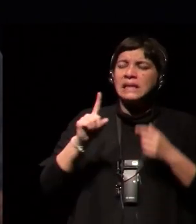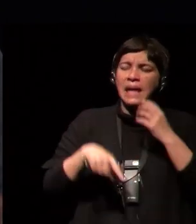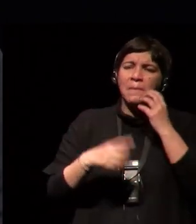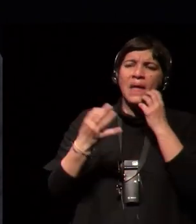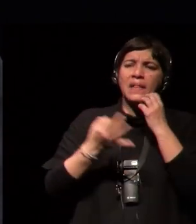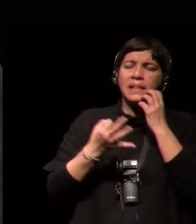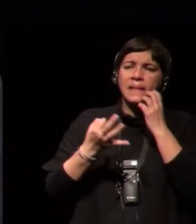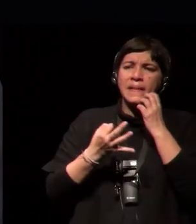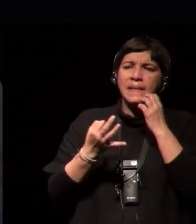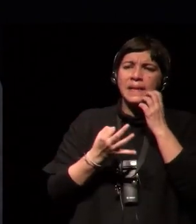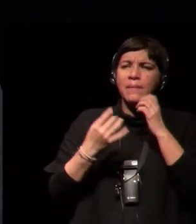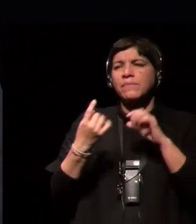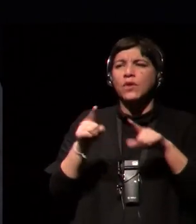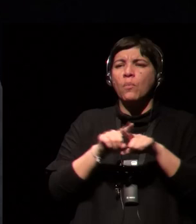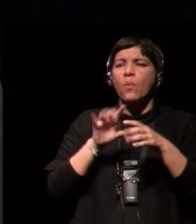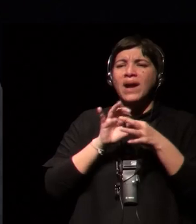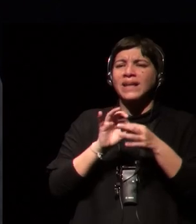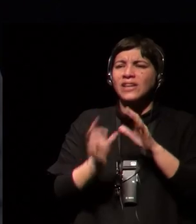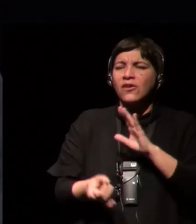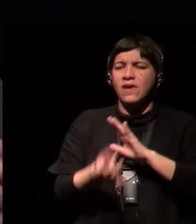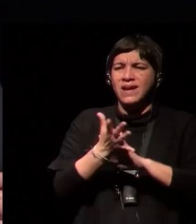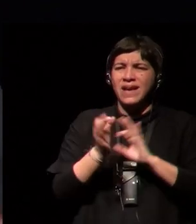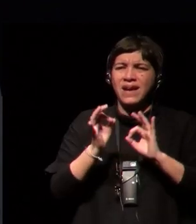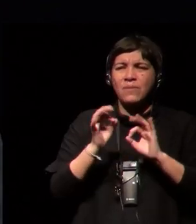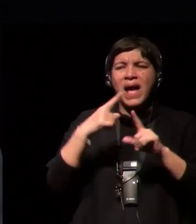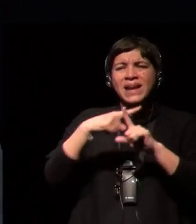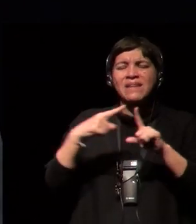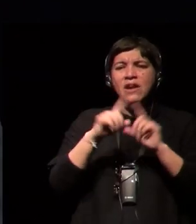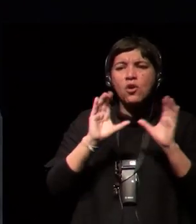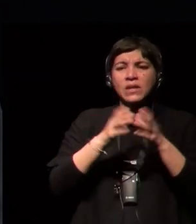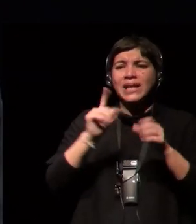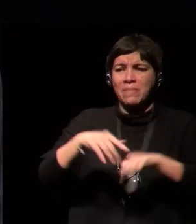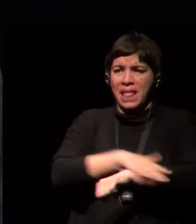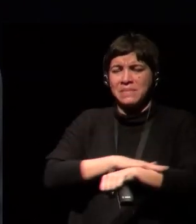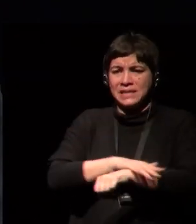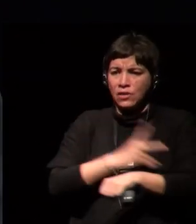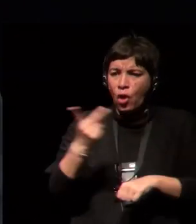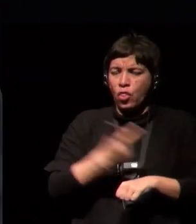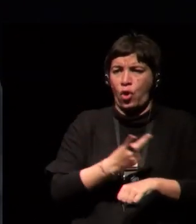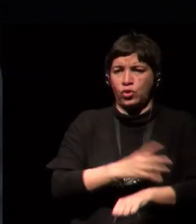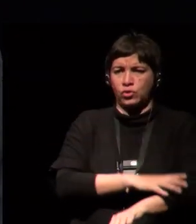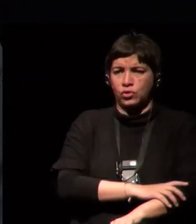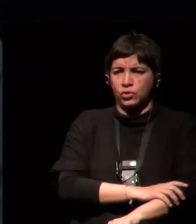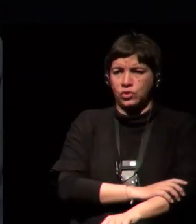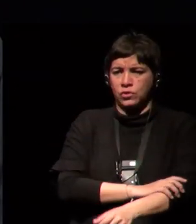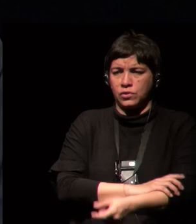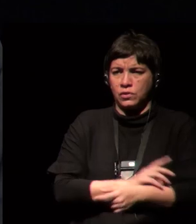a nivel comunitario y con la administración pública, que iba más allá de la relación individual